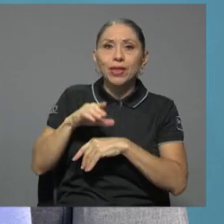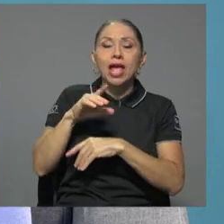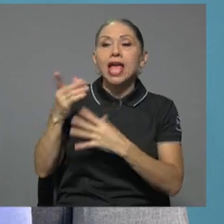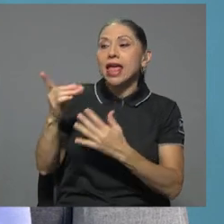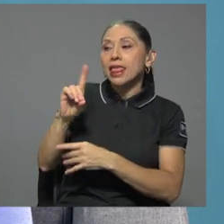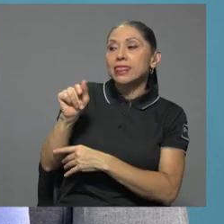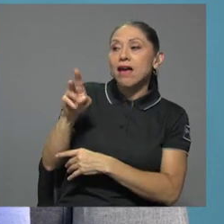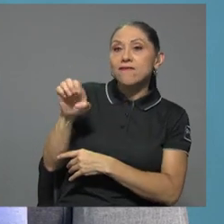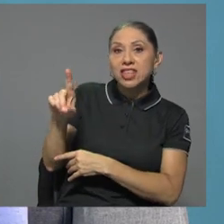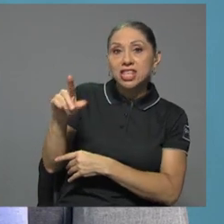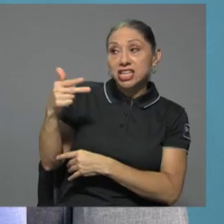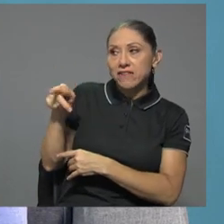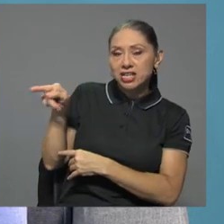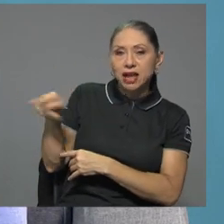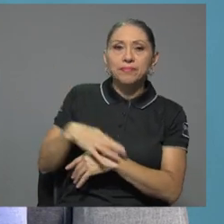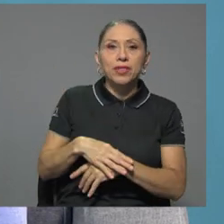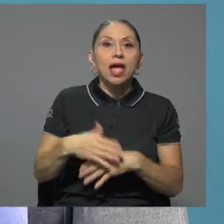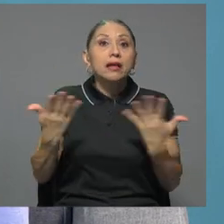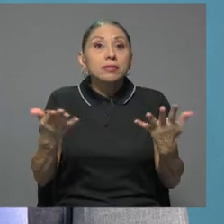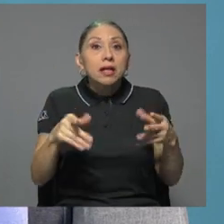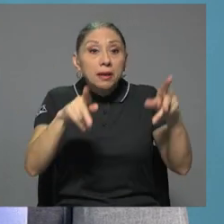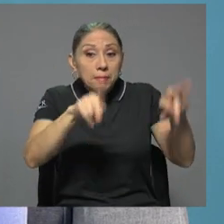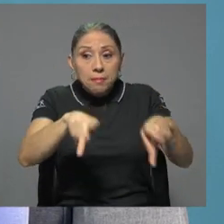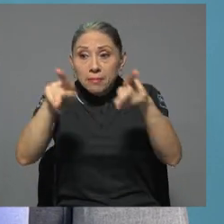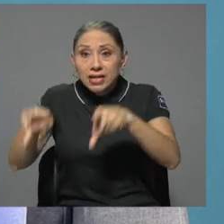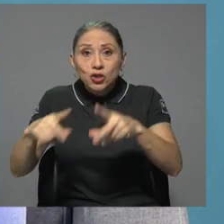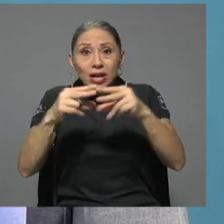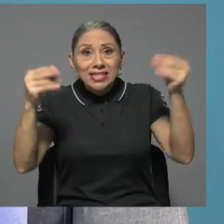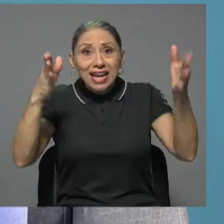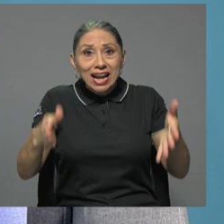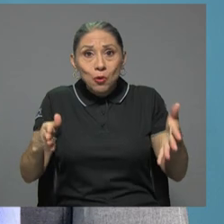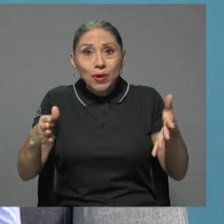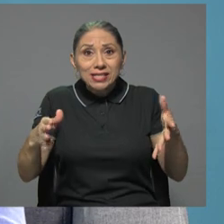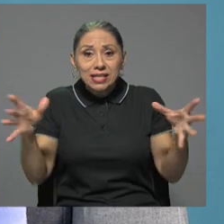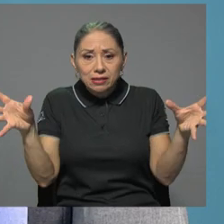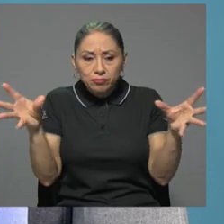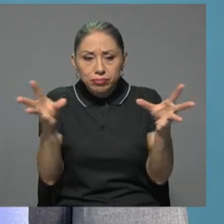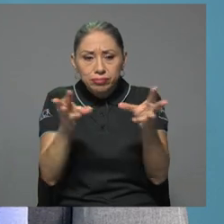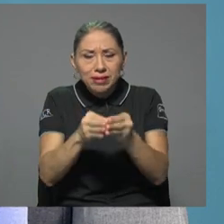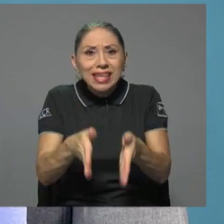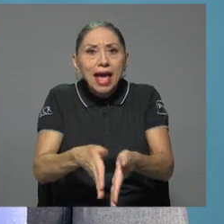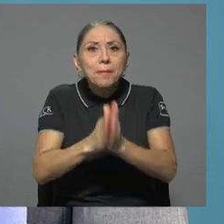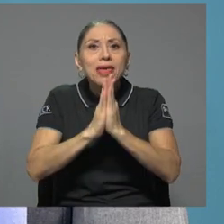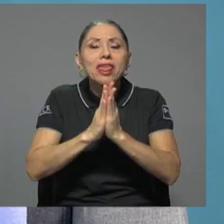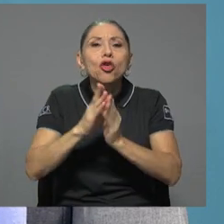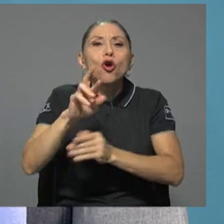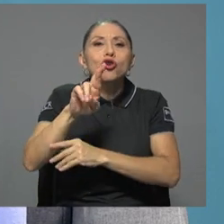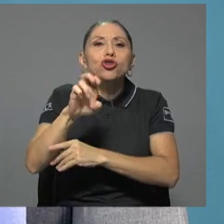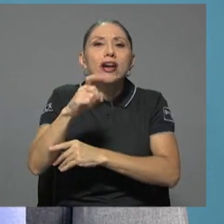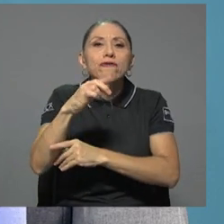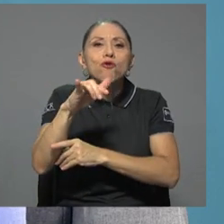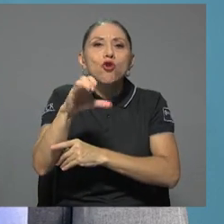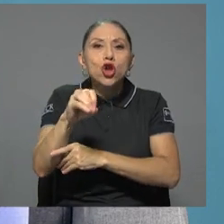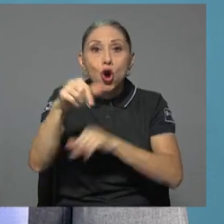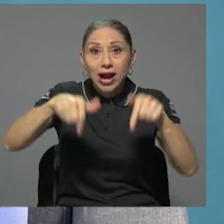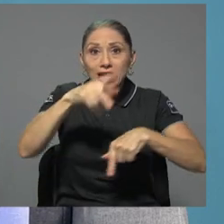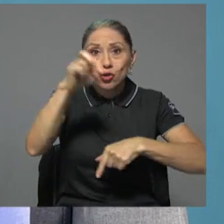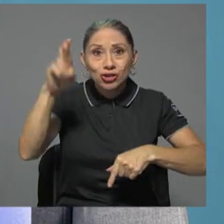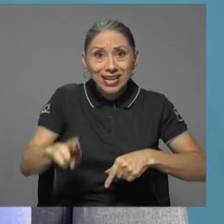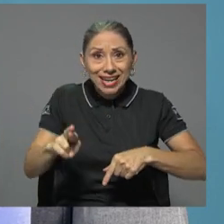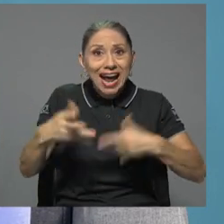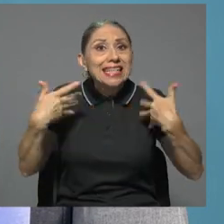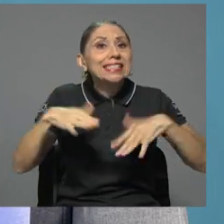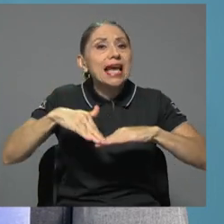y qué tiene que ver con que la cantidad de personas nicaragüenses que han solicitado refugio en costa rica hasta septiembre de este año suman ya más de 30 mil